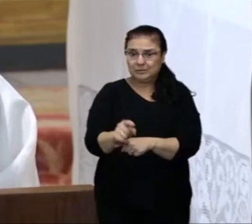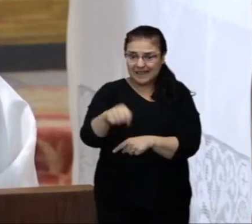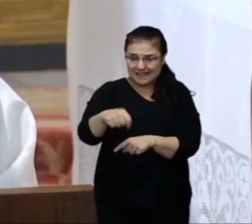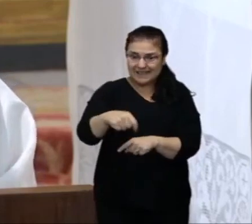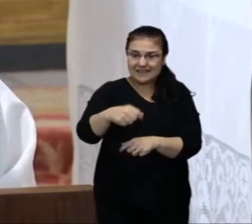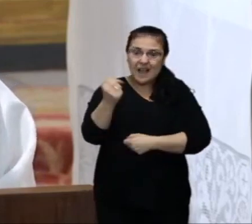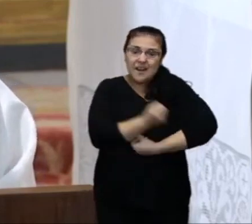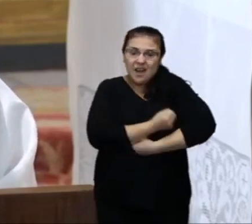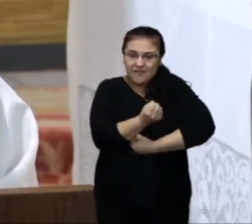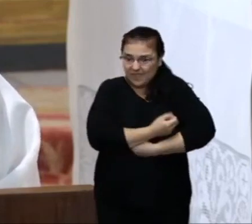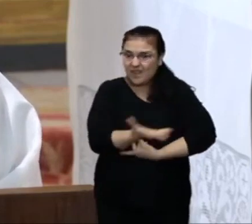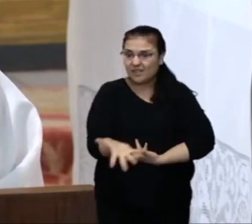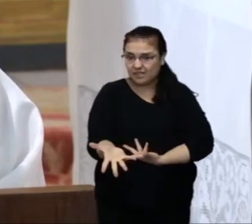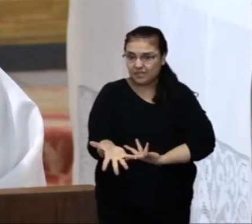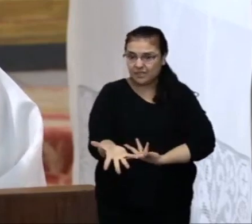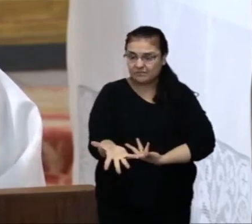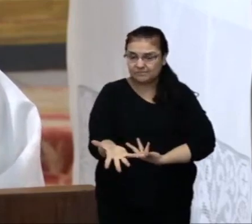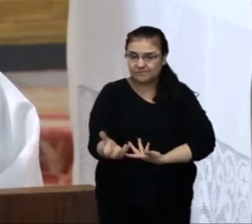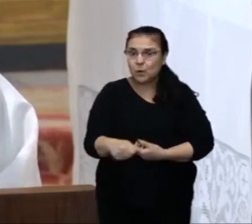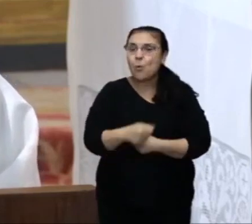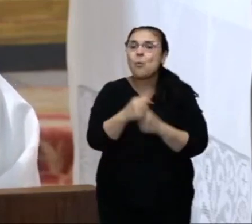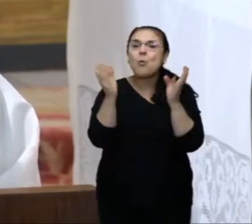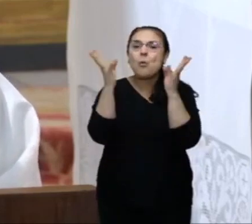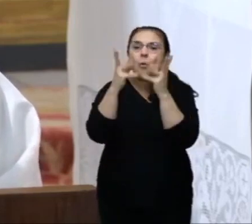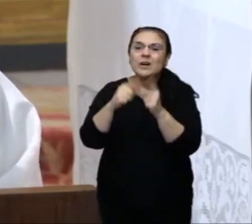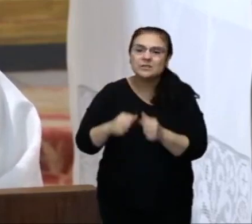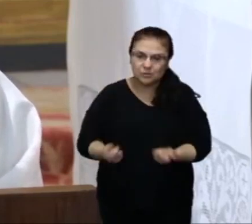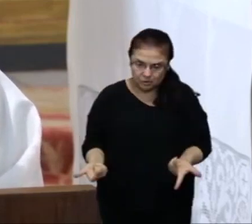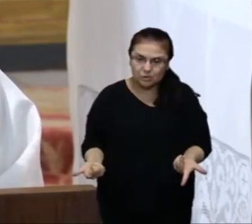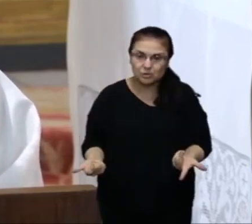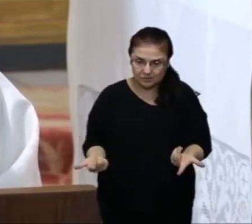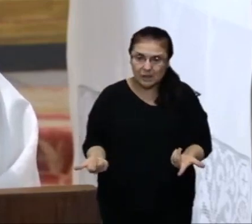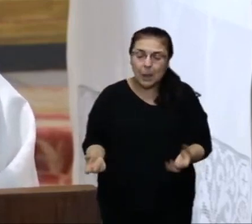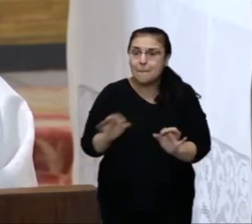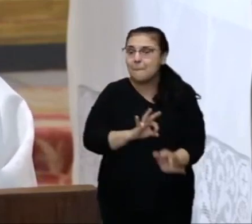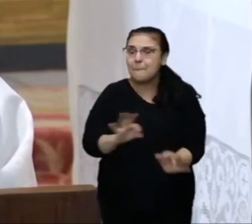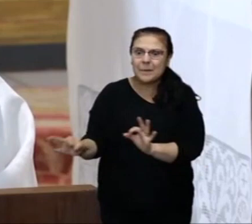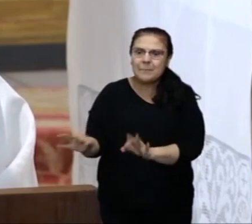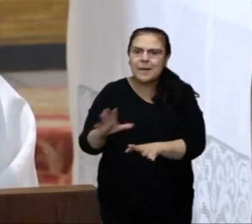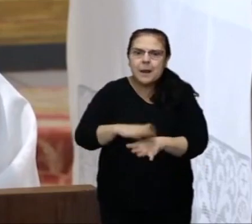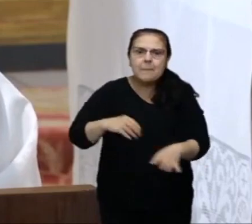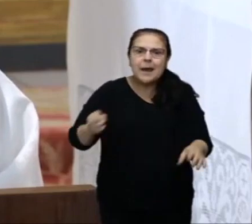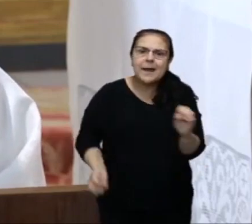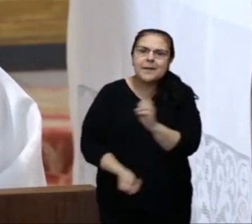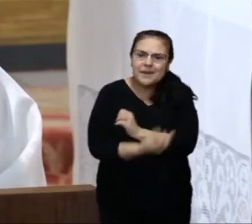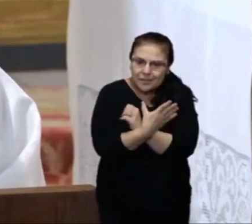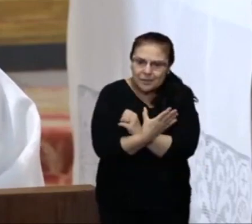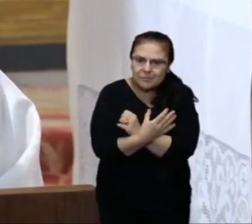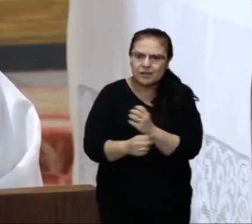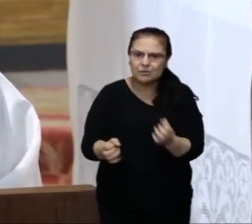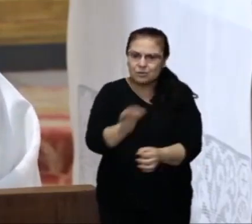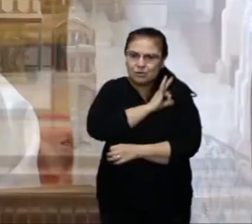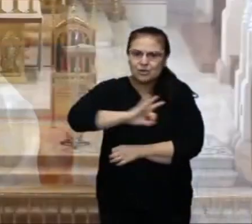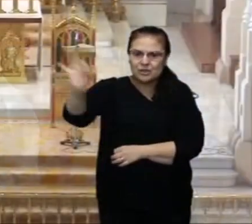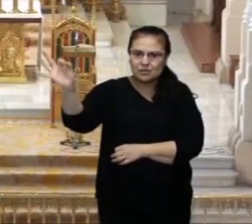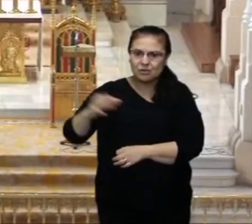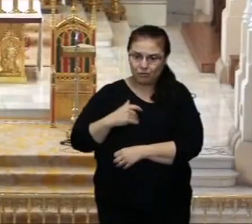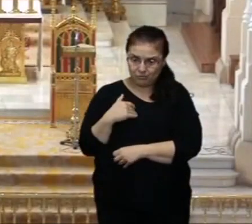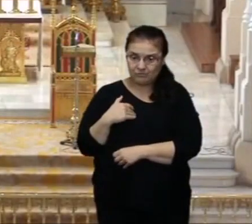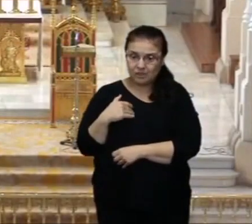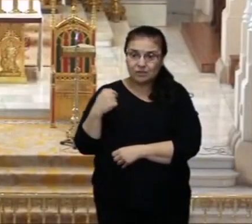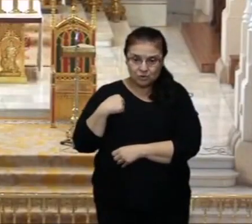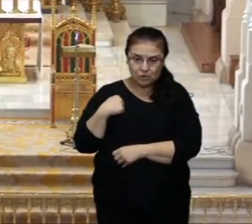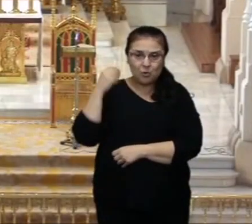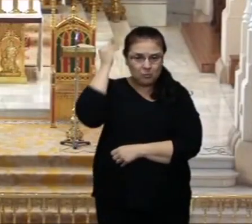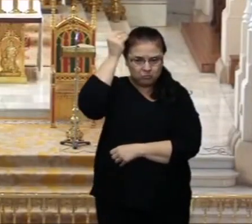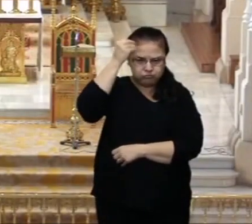que nos estamos preparando de una forma más intensa para el nacimiento de nuestro Señor, pues uno tendría que preguntarse: ¿cuántos corazones, por